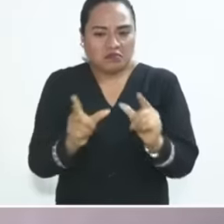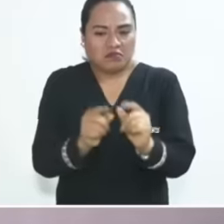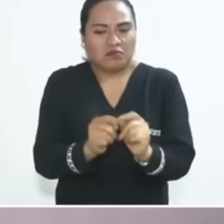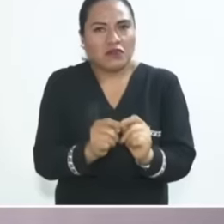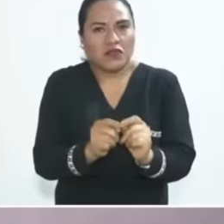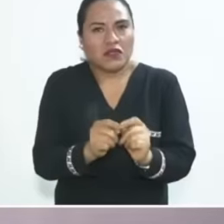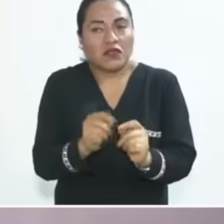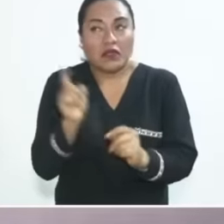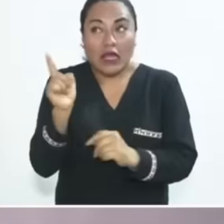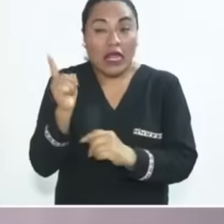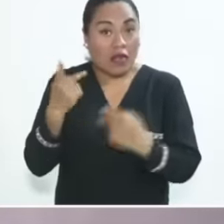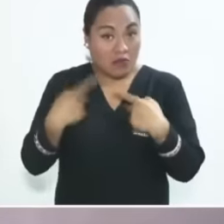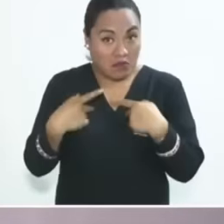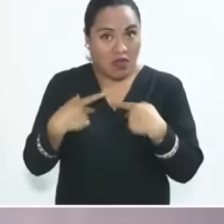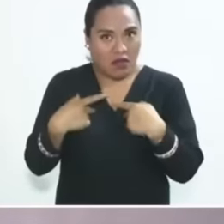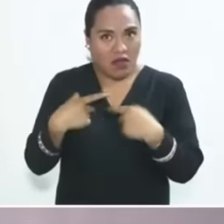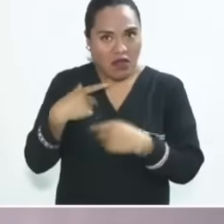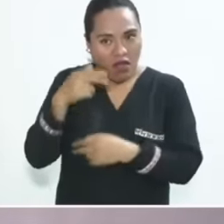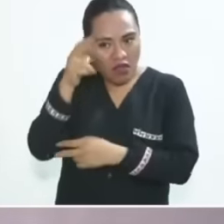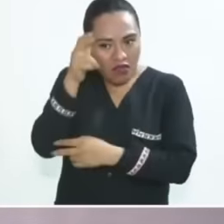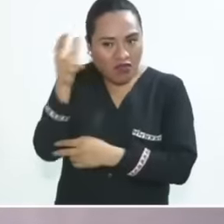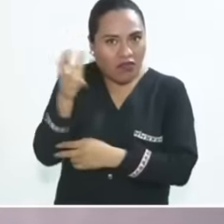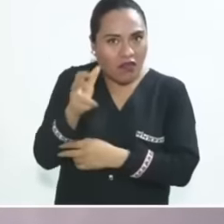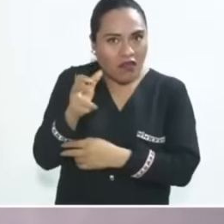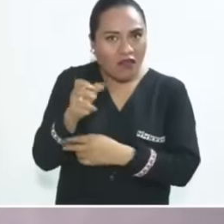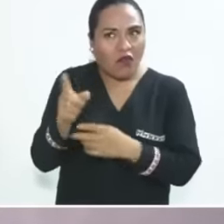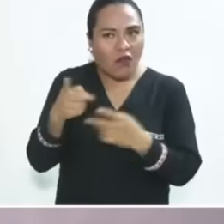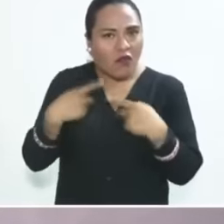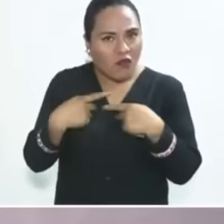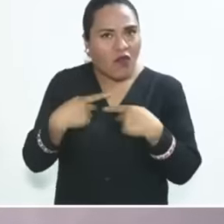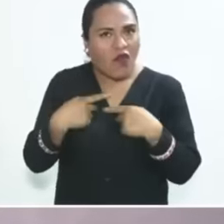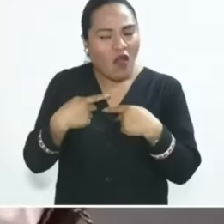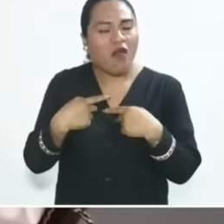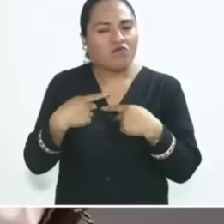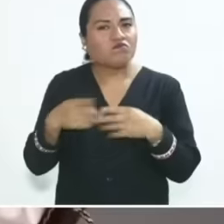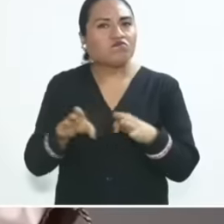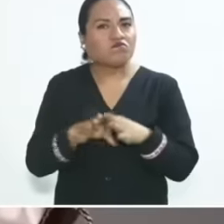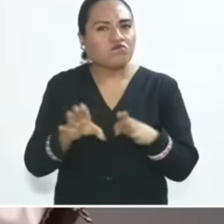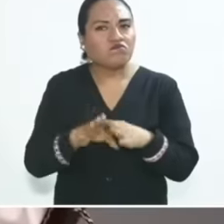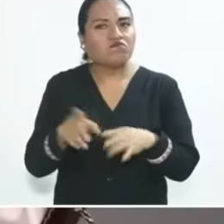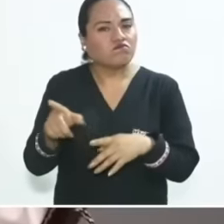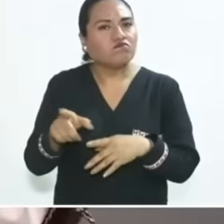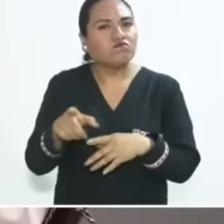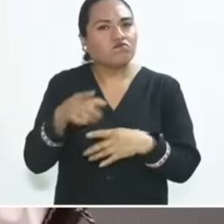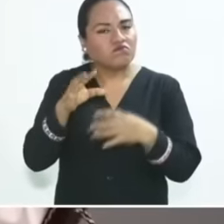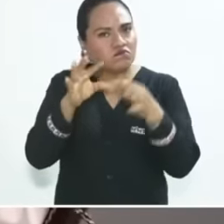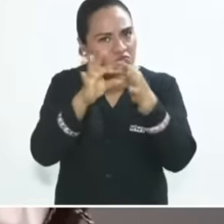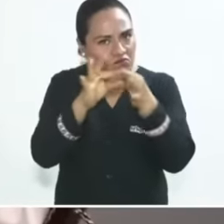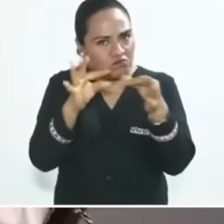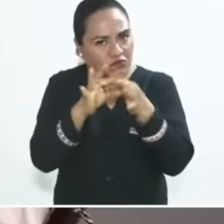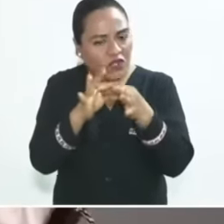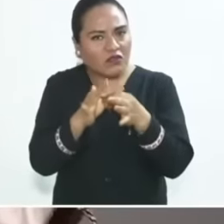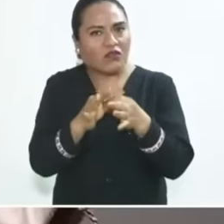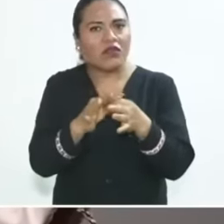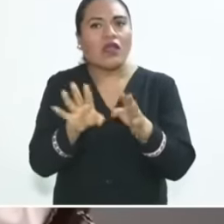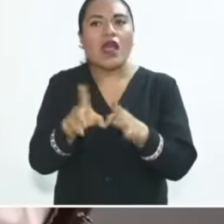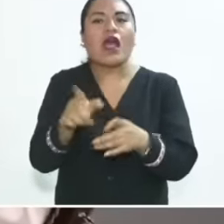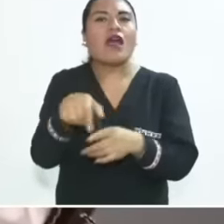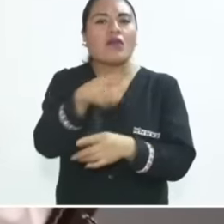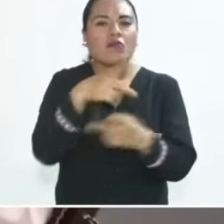recordando que él fue el que proclamó la abolición de la